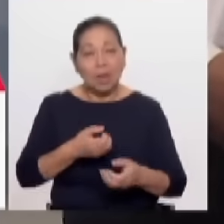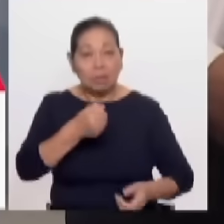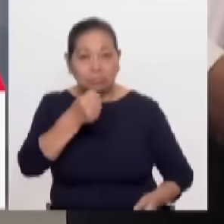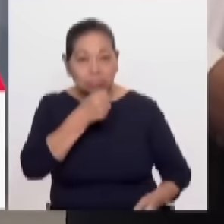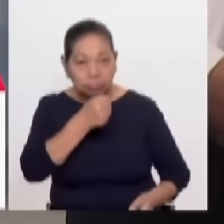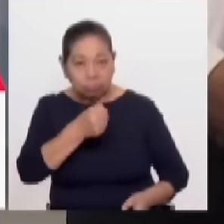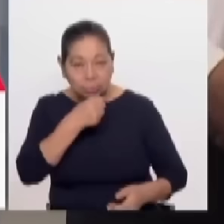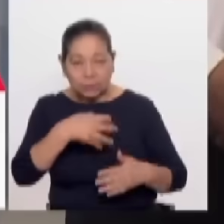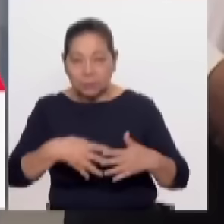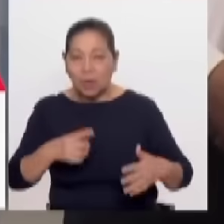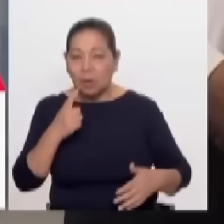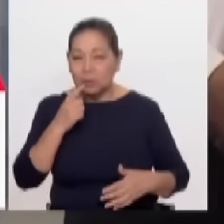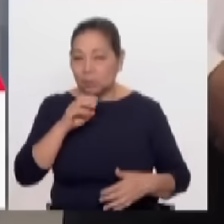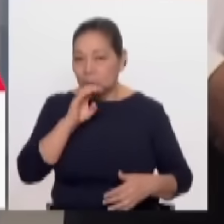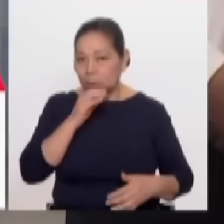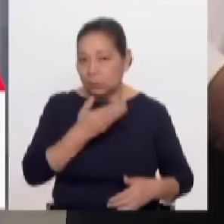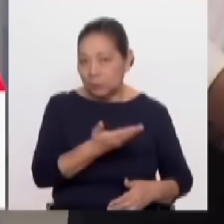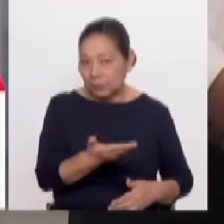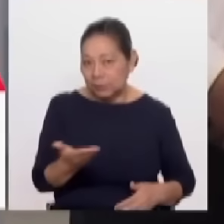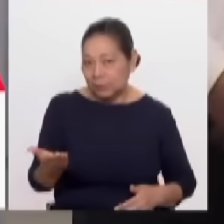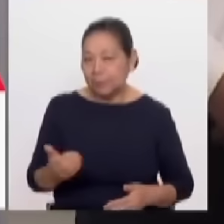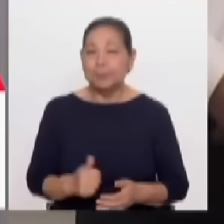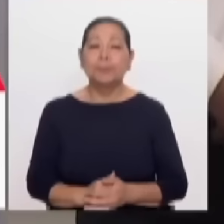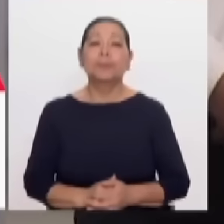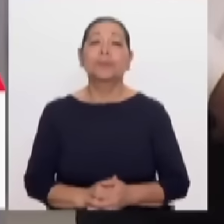prensa, señoras y señores.